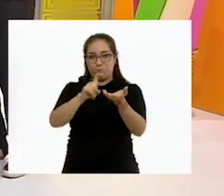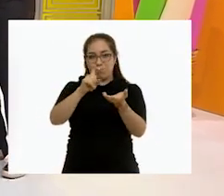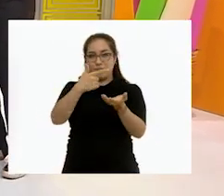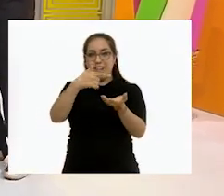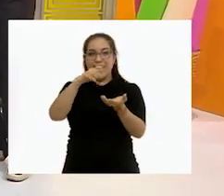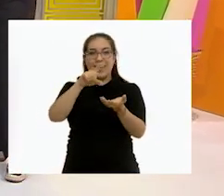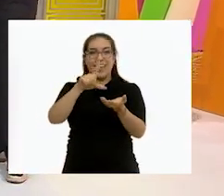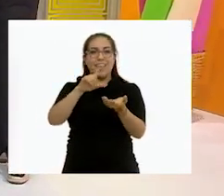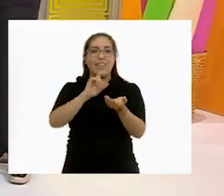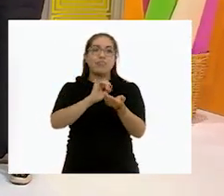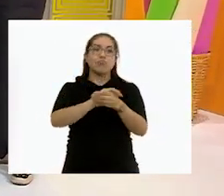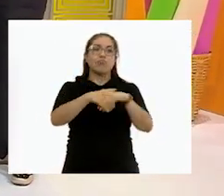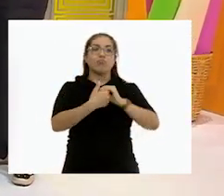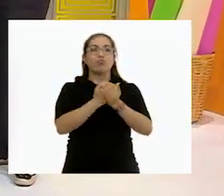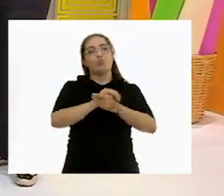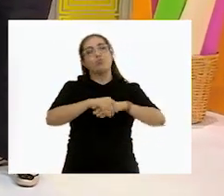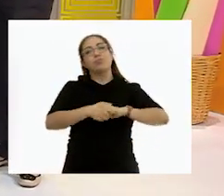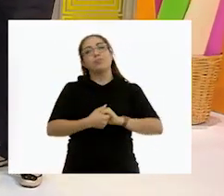que sí.